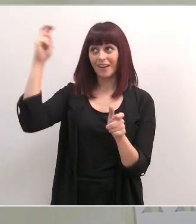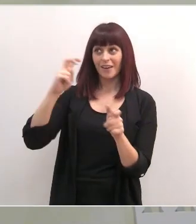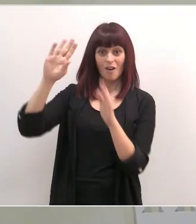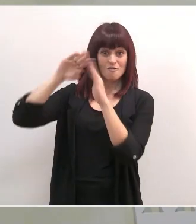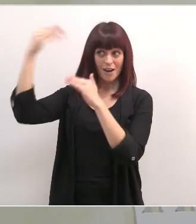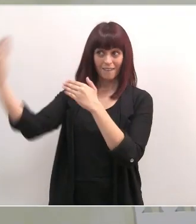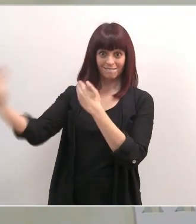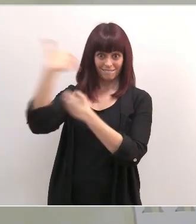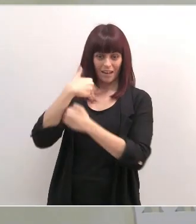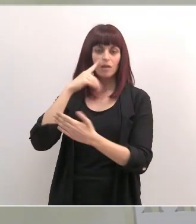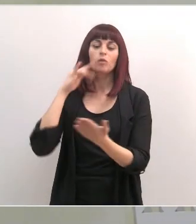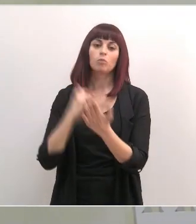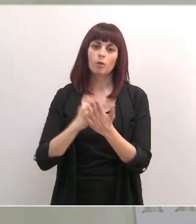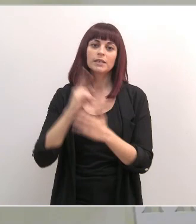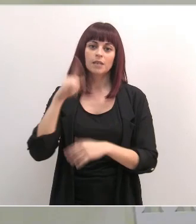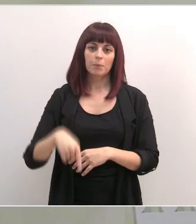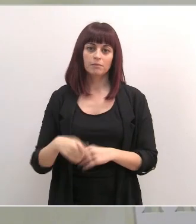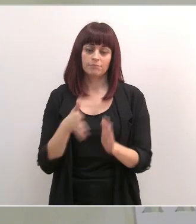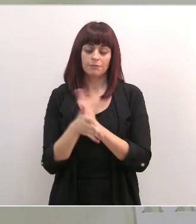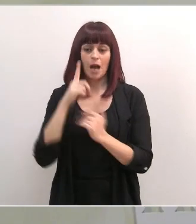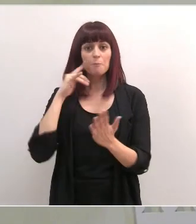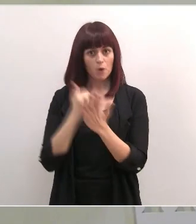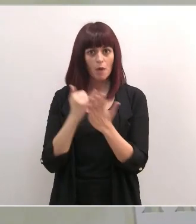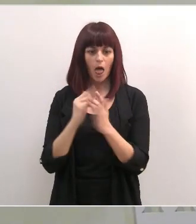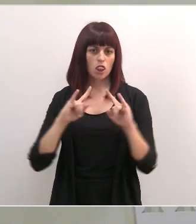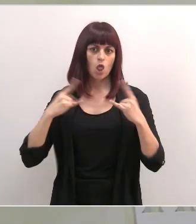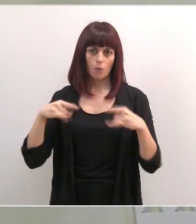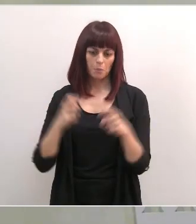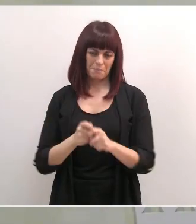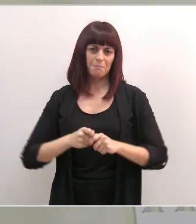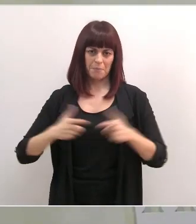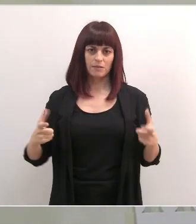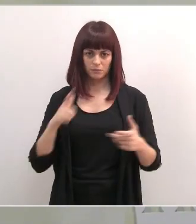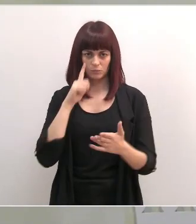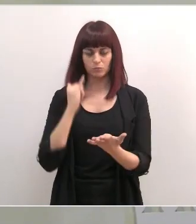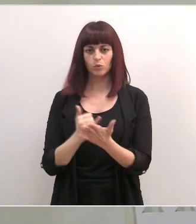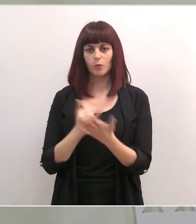las Navidades, incrementando considerablemente el número de pruebas que realizamos en nuestra región.